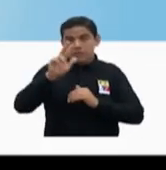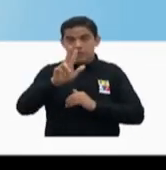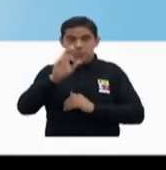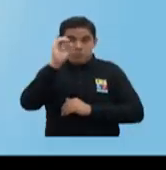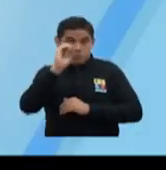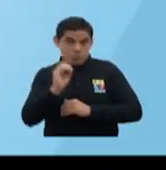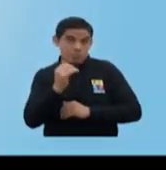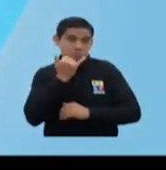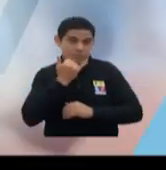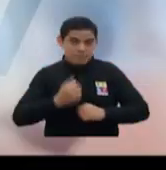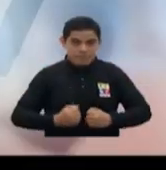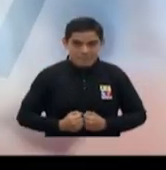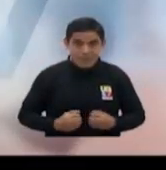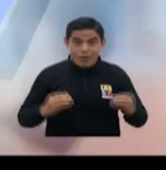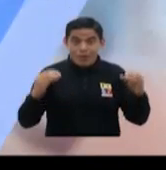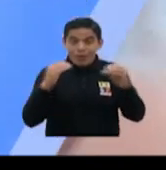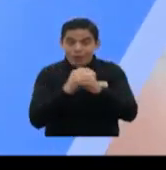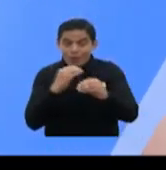y 3%.